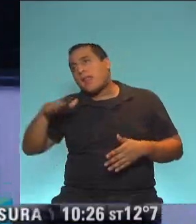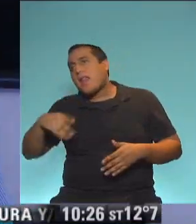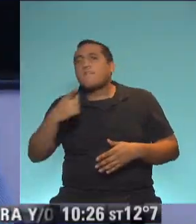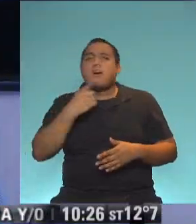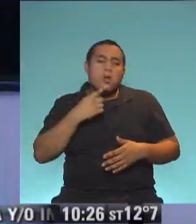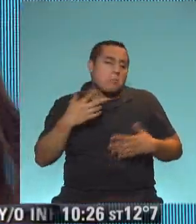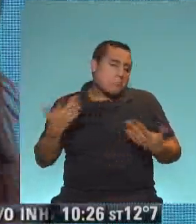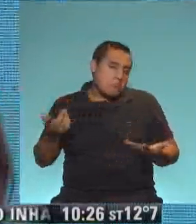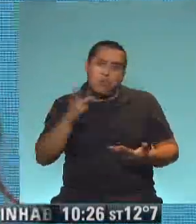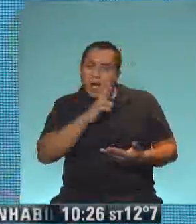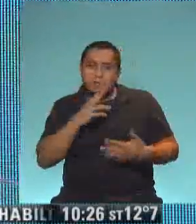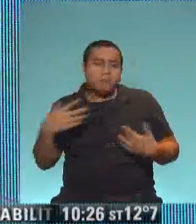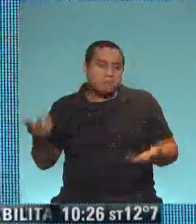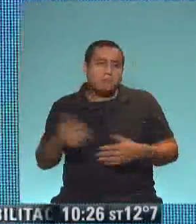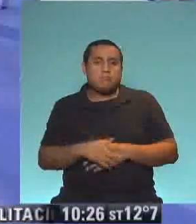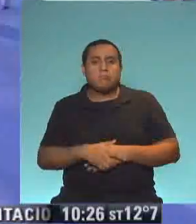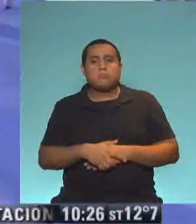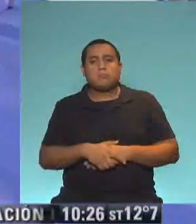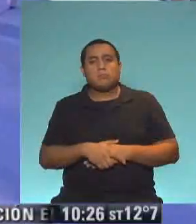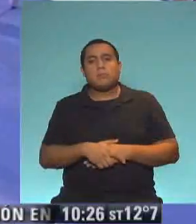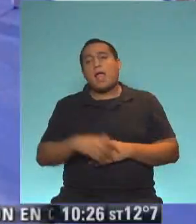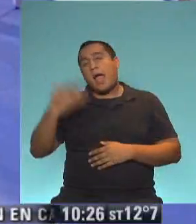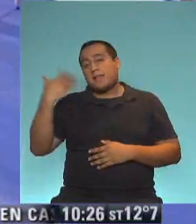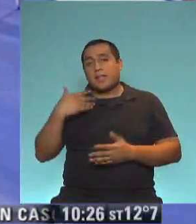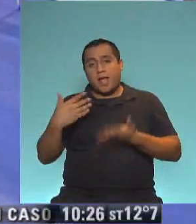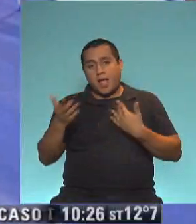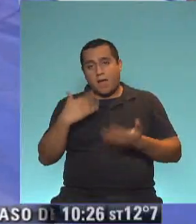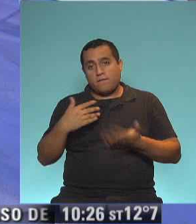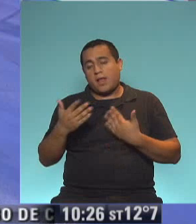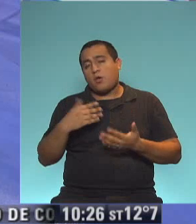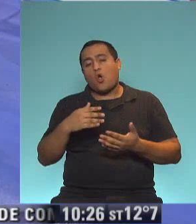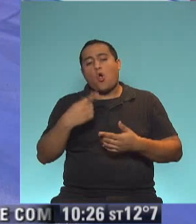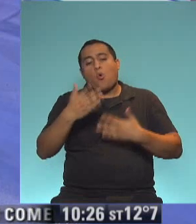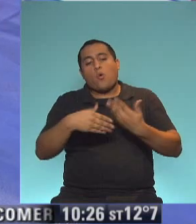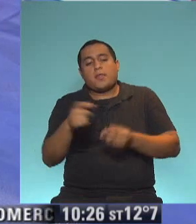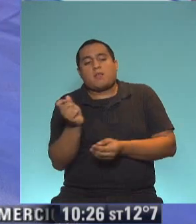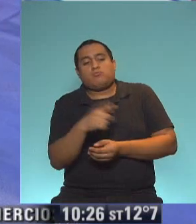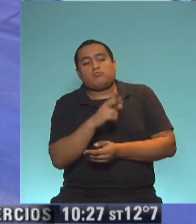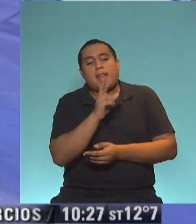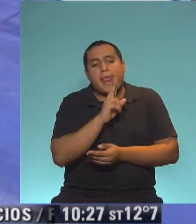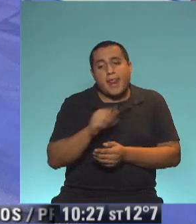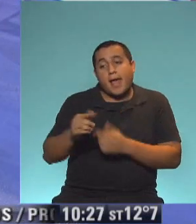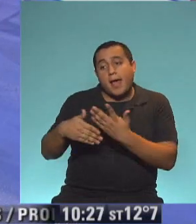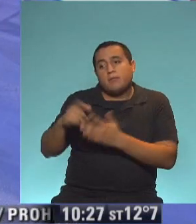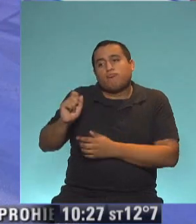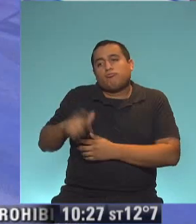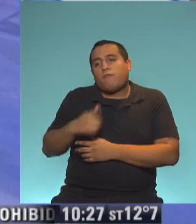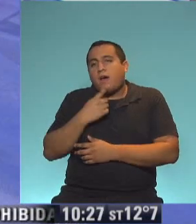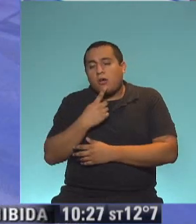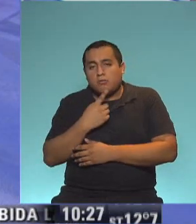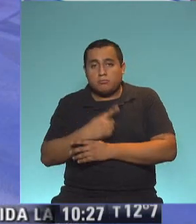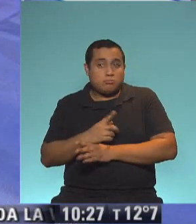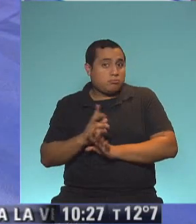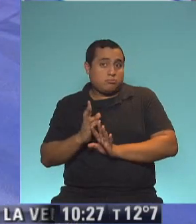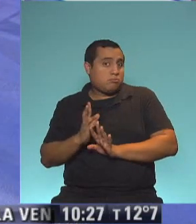habíamos ¿abro habl- el cajón de juguetes? Sí. Porque lo habíamos hablado también que no, no hay juguetes ni de chicos ni de chicas. Ah, claro. Eso lo habíamos hablado.